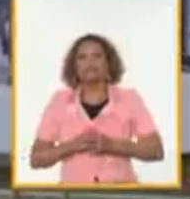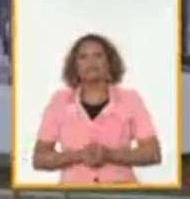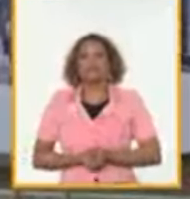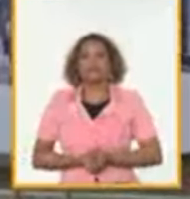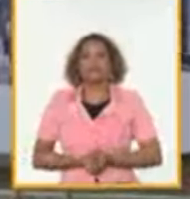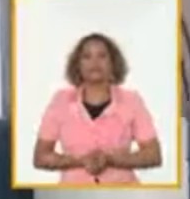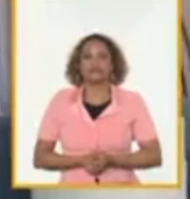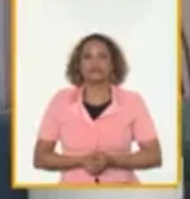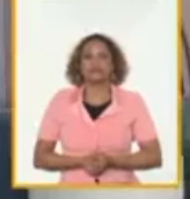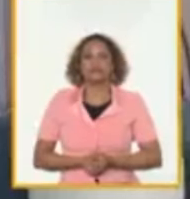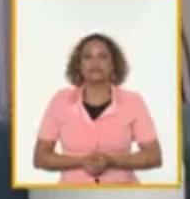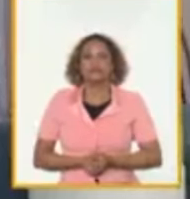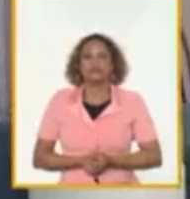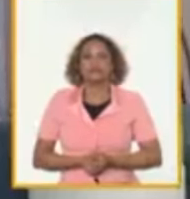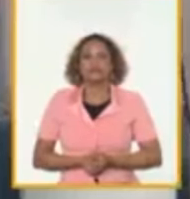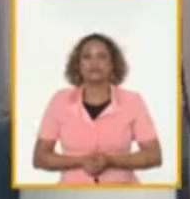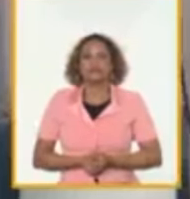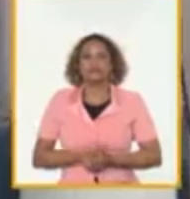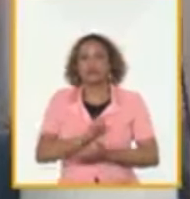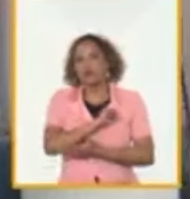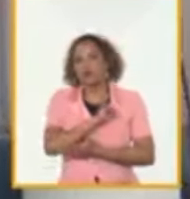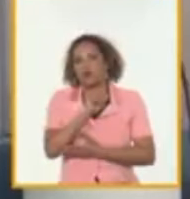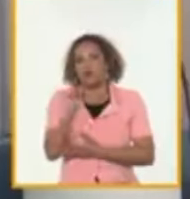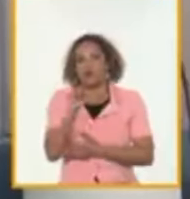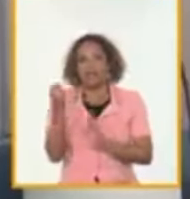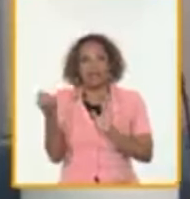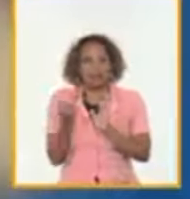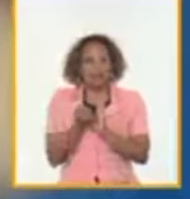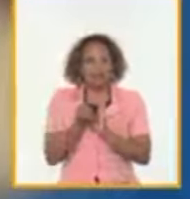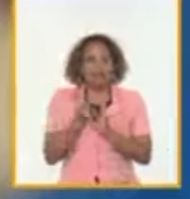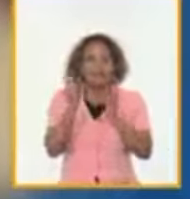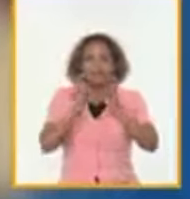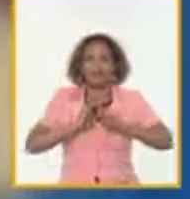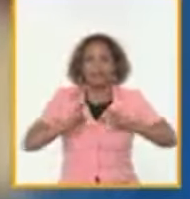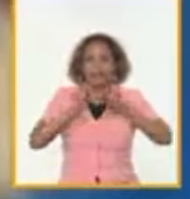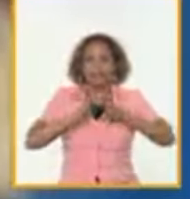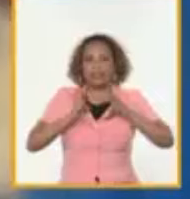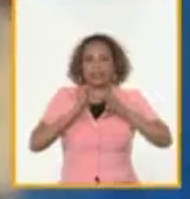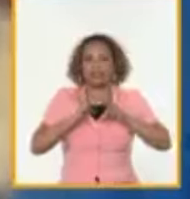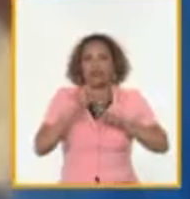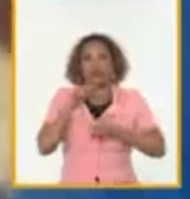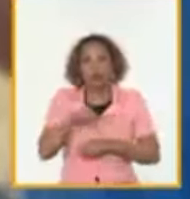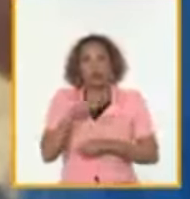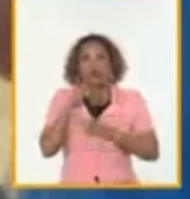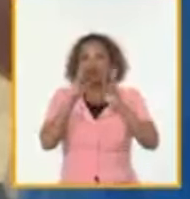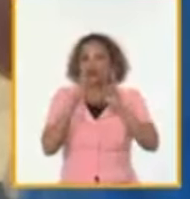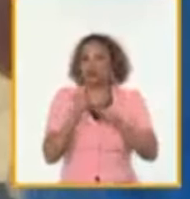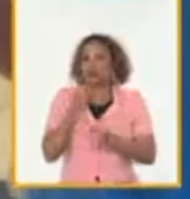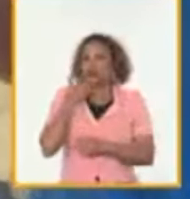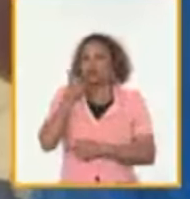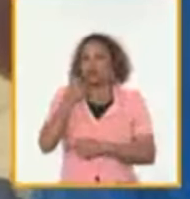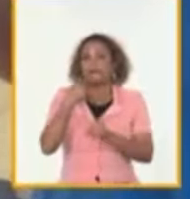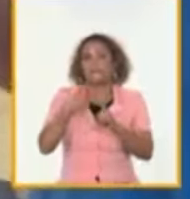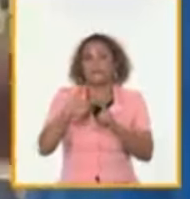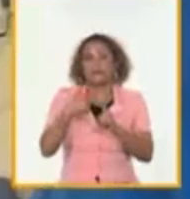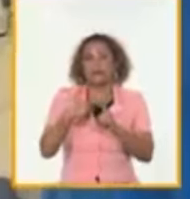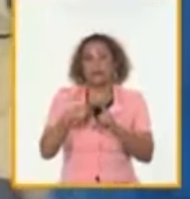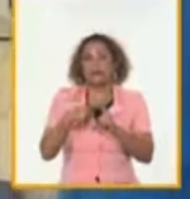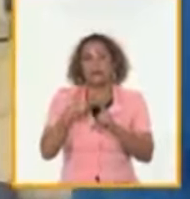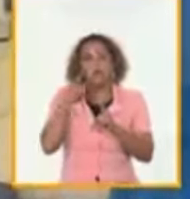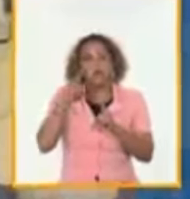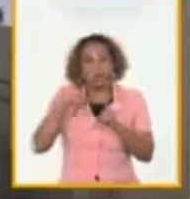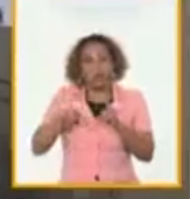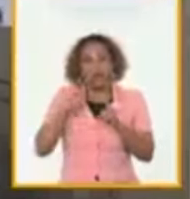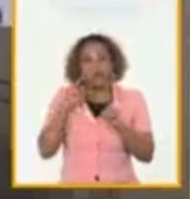exactamente lograr generalizar esa esas investigaciones que hoy nos han traído un resultado pero que el resultado lo está viendo ahora